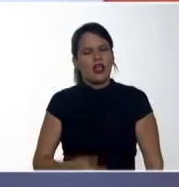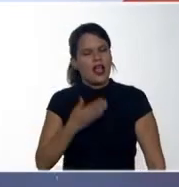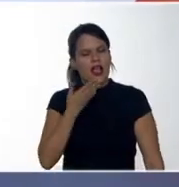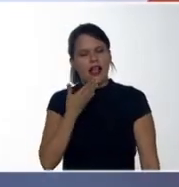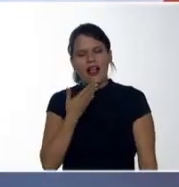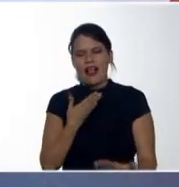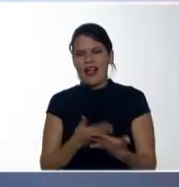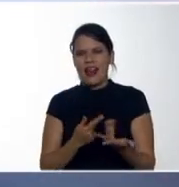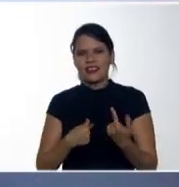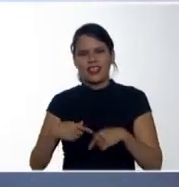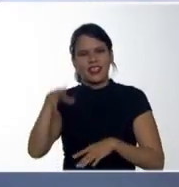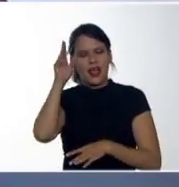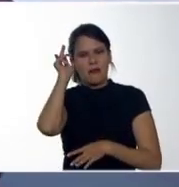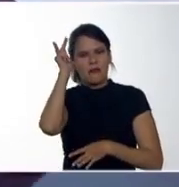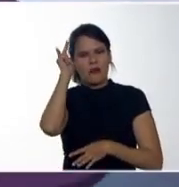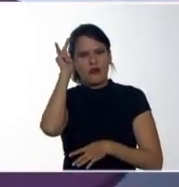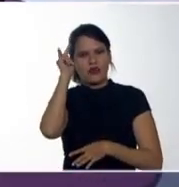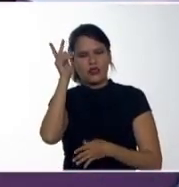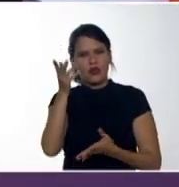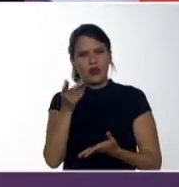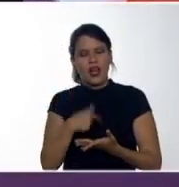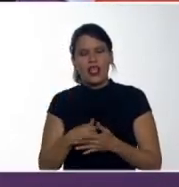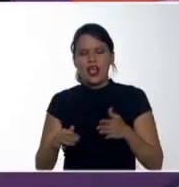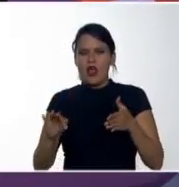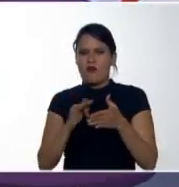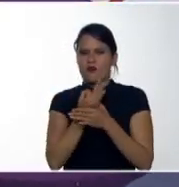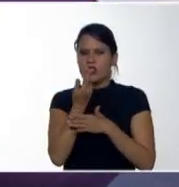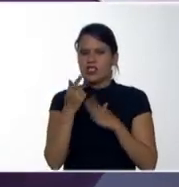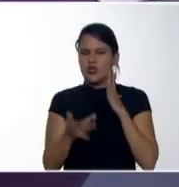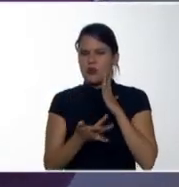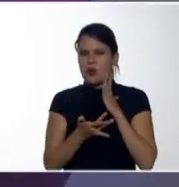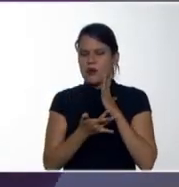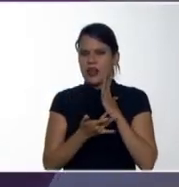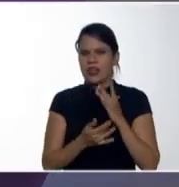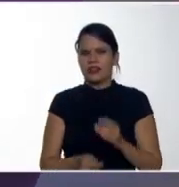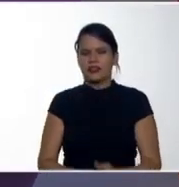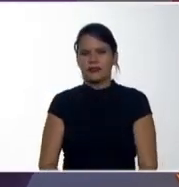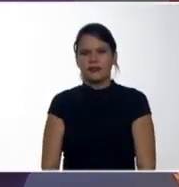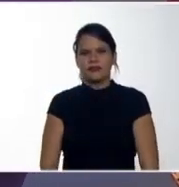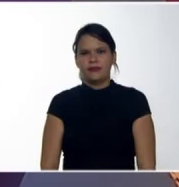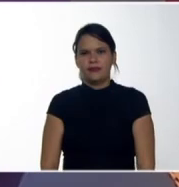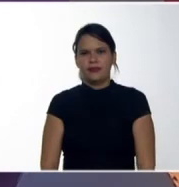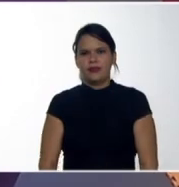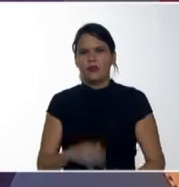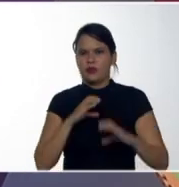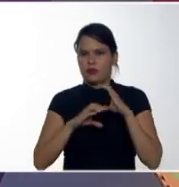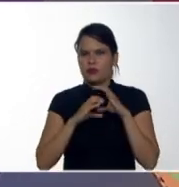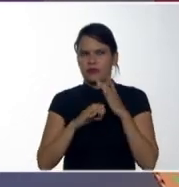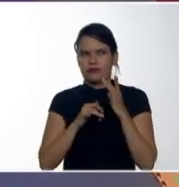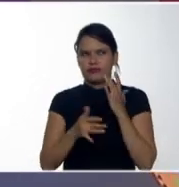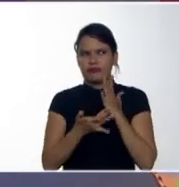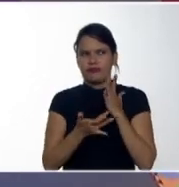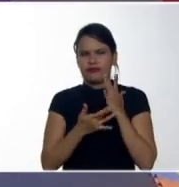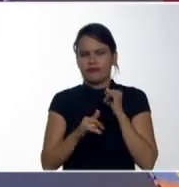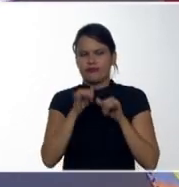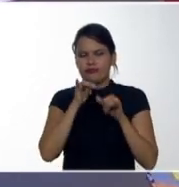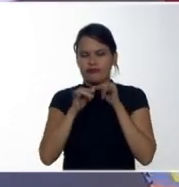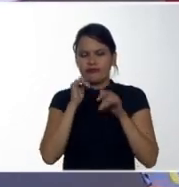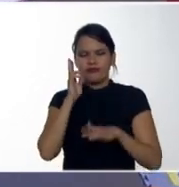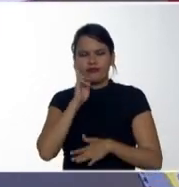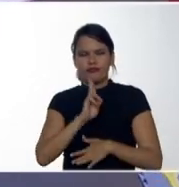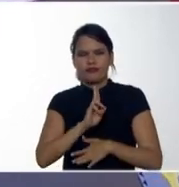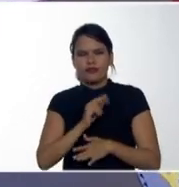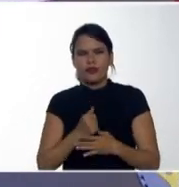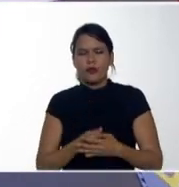Muchísimas gracias a la profesora Susana Castro de la Fundación Bolivariana de Informática y Telemática, Fundavit, por compartir